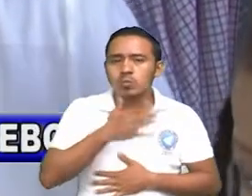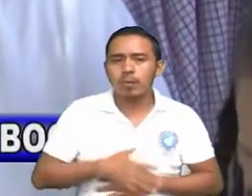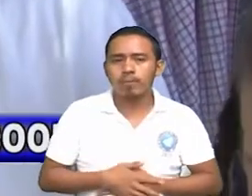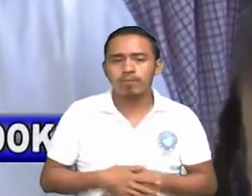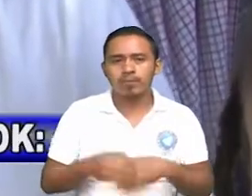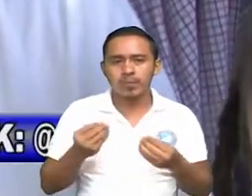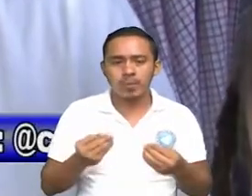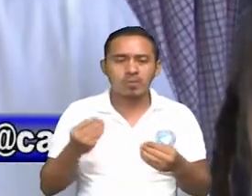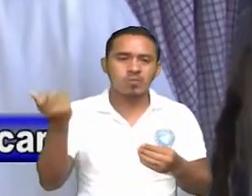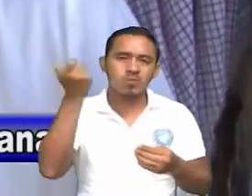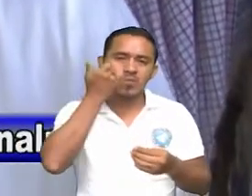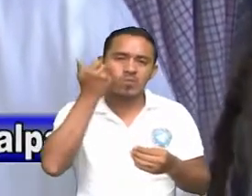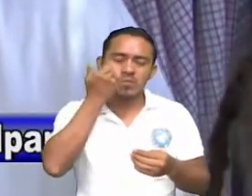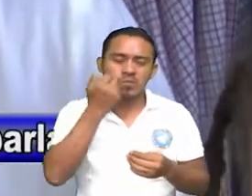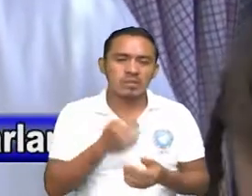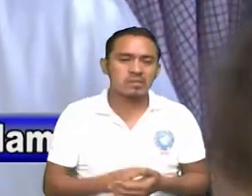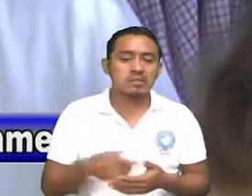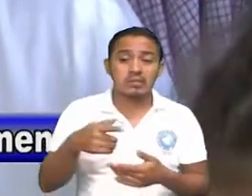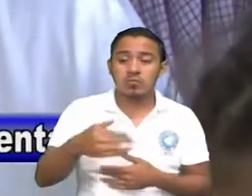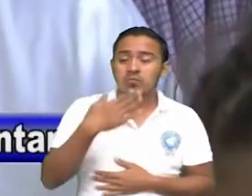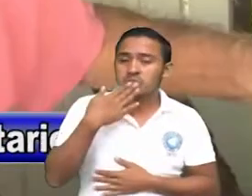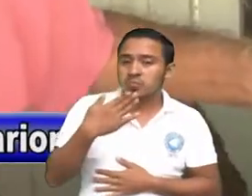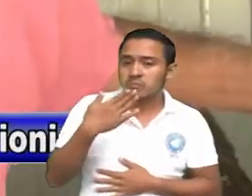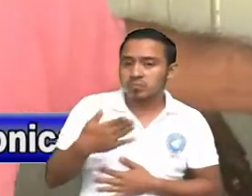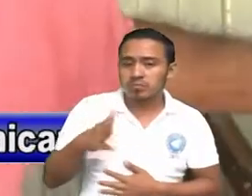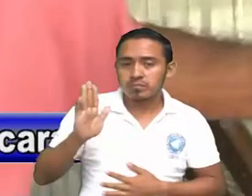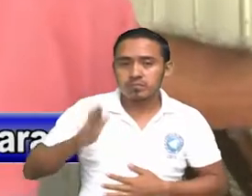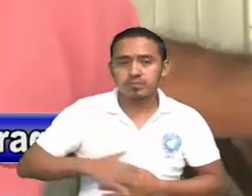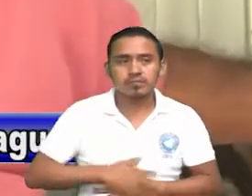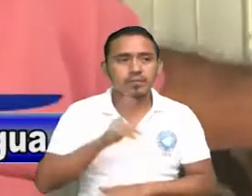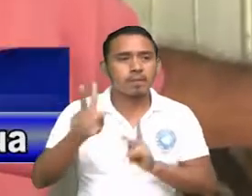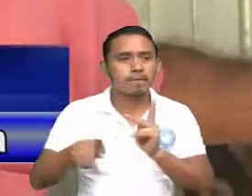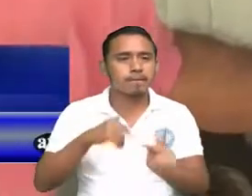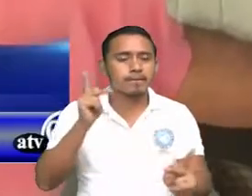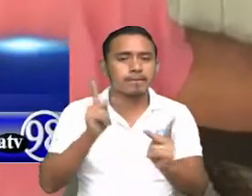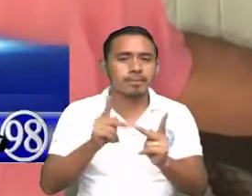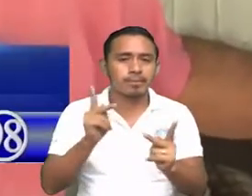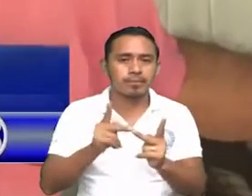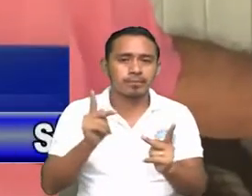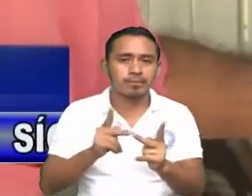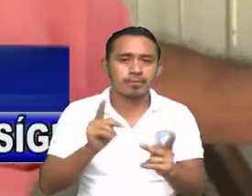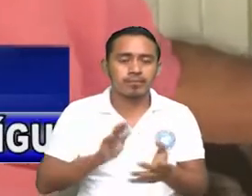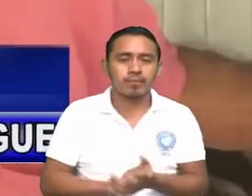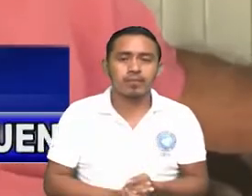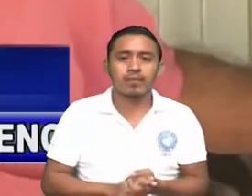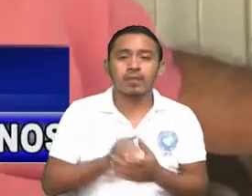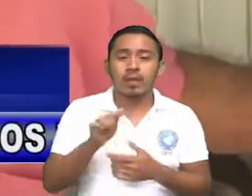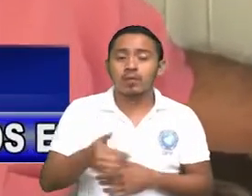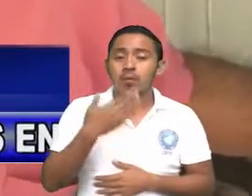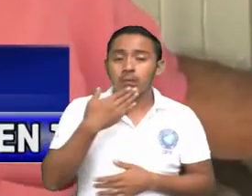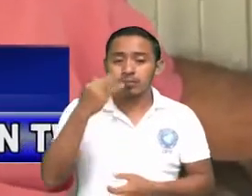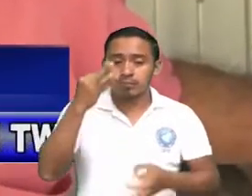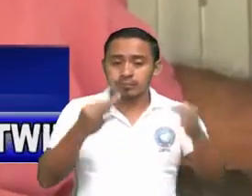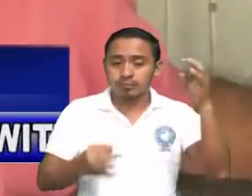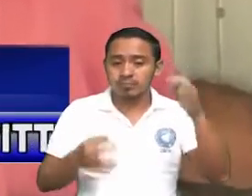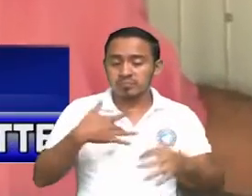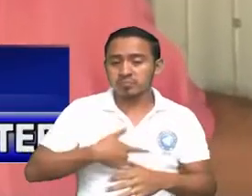Tantas enfermedades que han salido ahorita, eso es bueno. Magnífico, es útil y necesario.